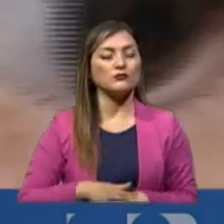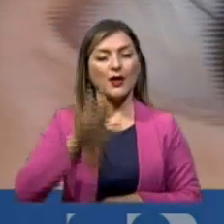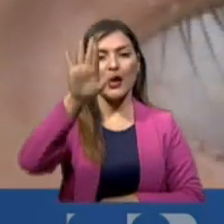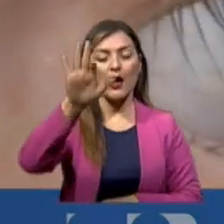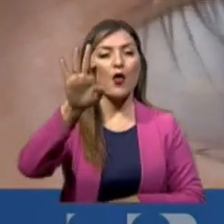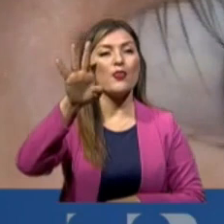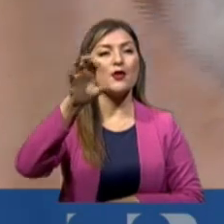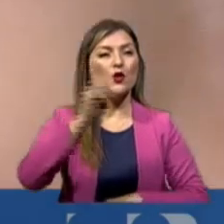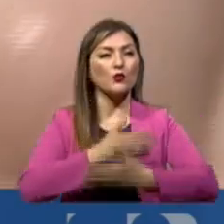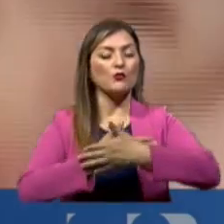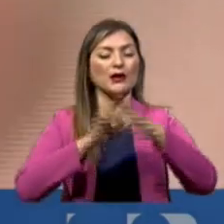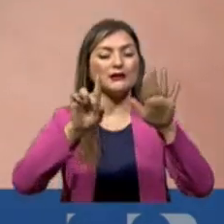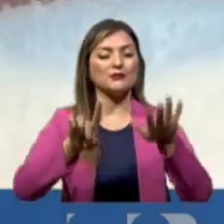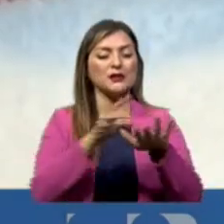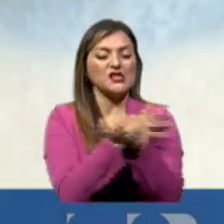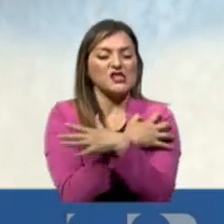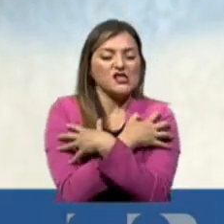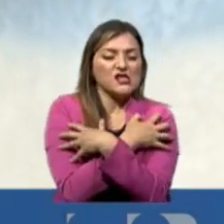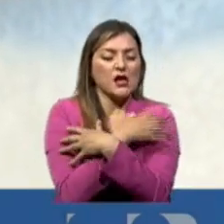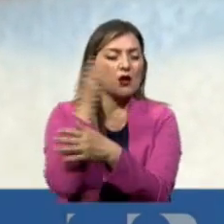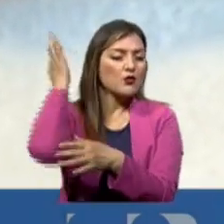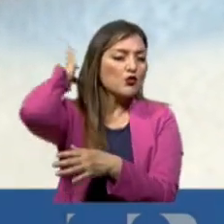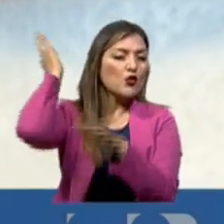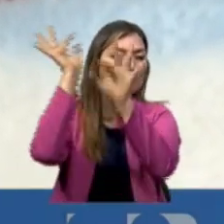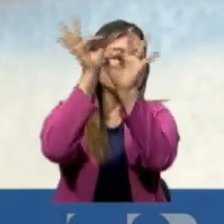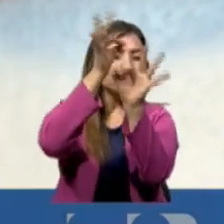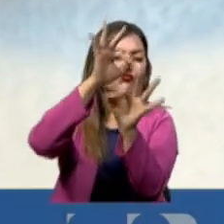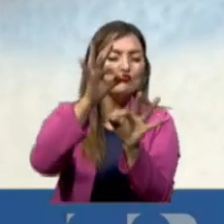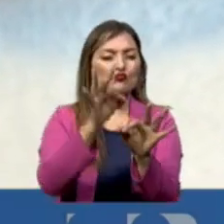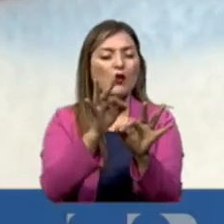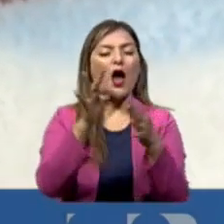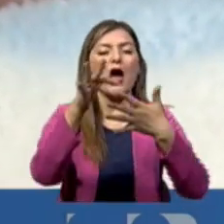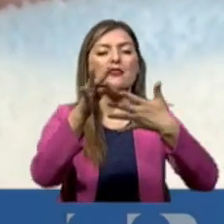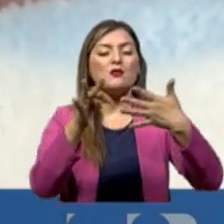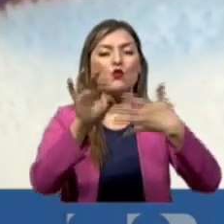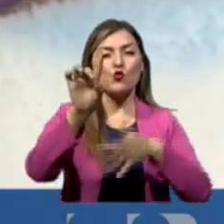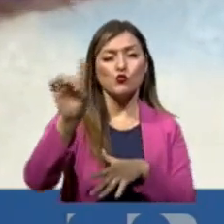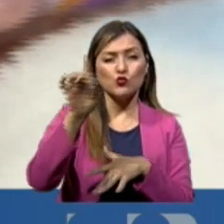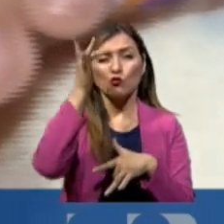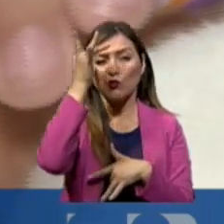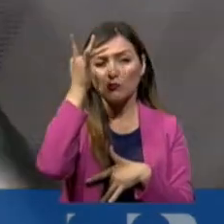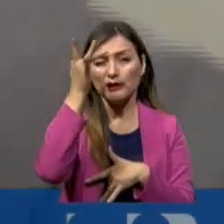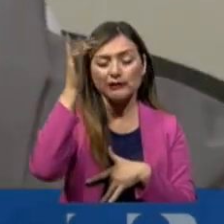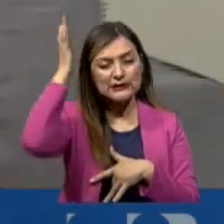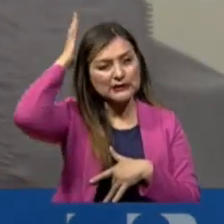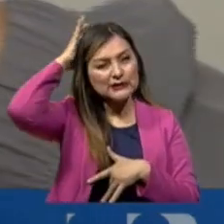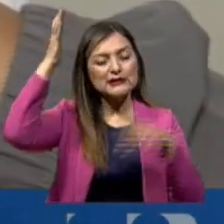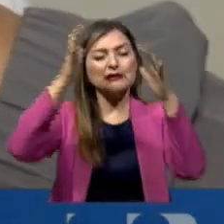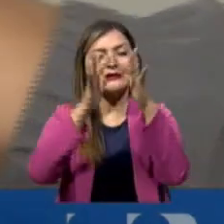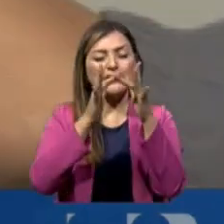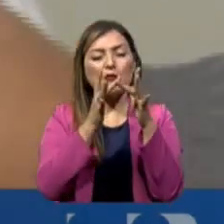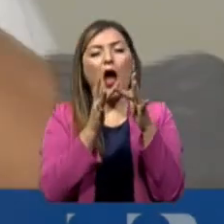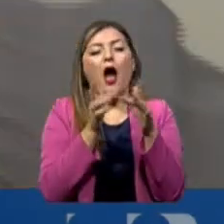bebé de 6 meses que tiene atrofia muscular espinal tipo 1, una enfermedad catastrófica que mata las neuronas motoras,